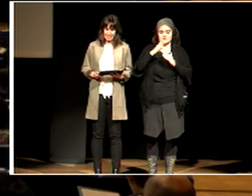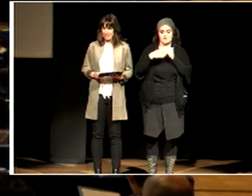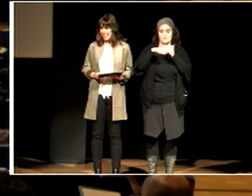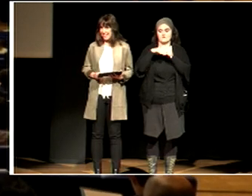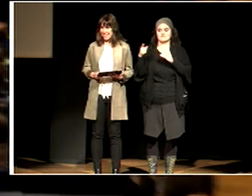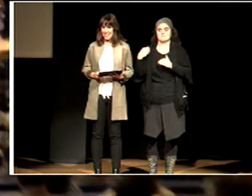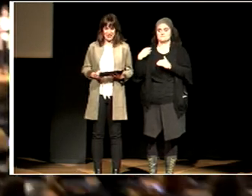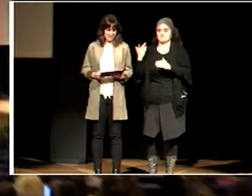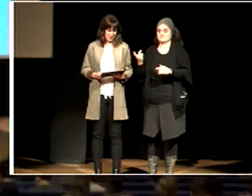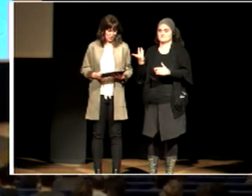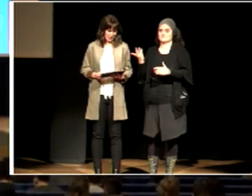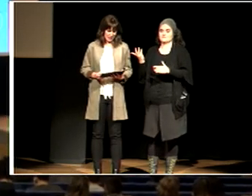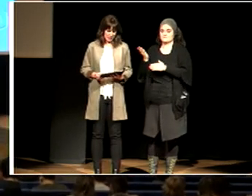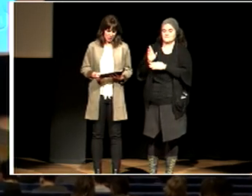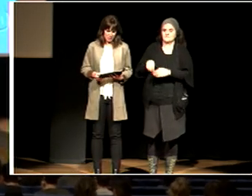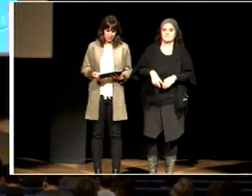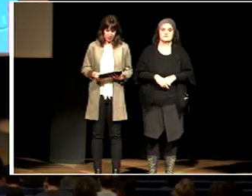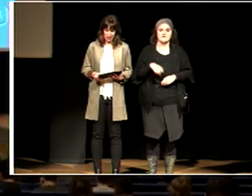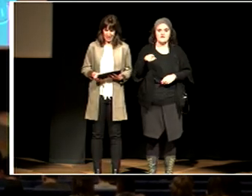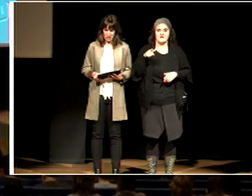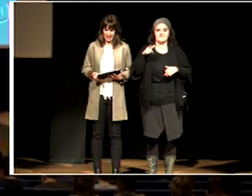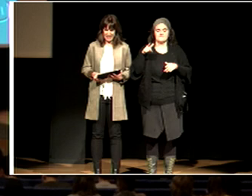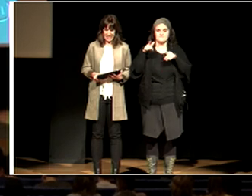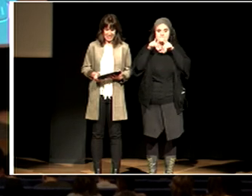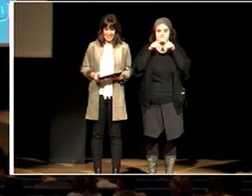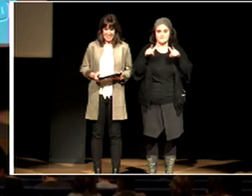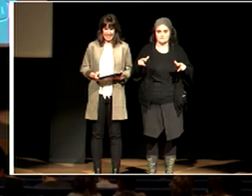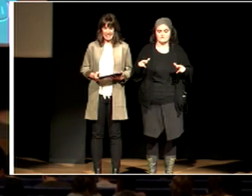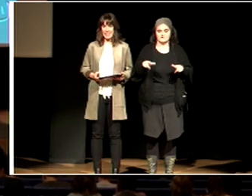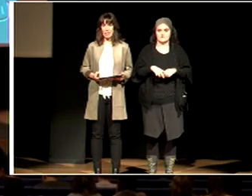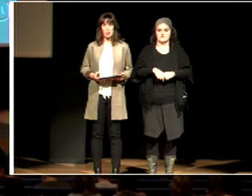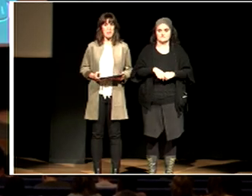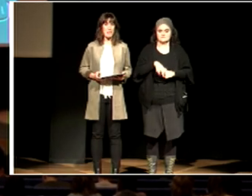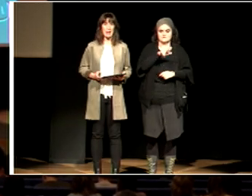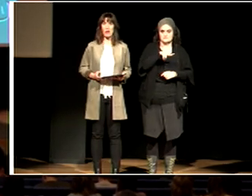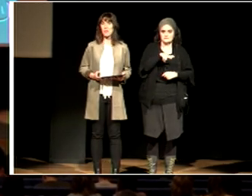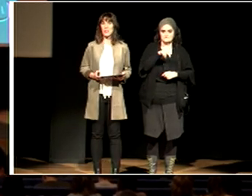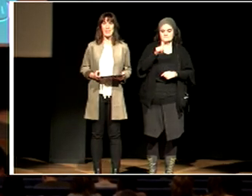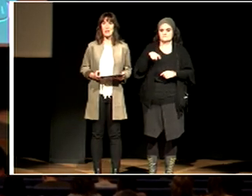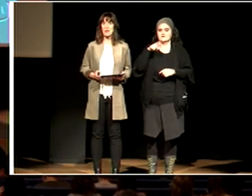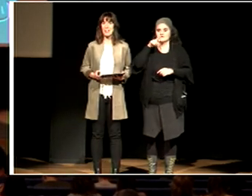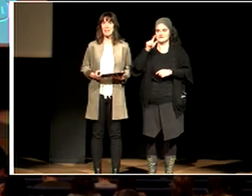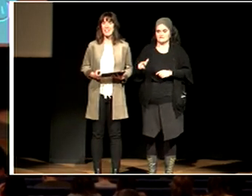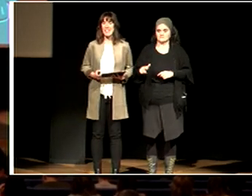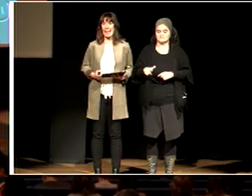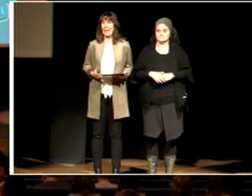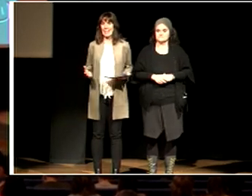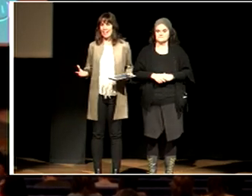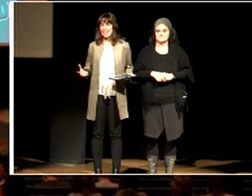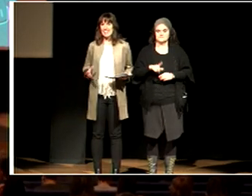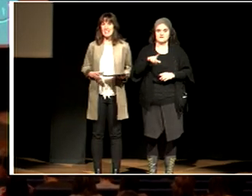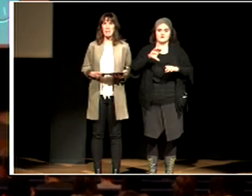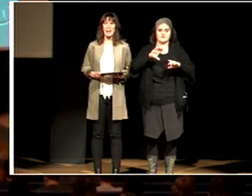licenciada en filología española y profesora de lengua castellana y literatura para la comunidad educativa en general